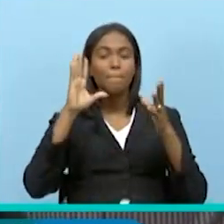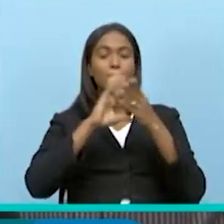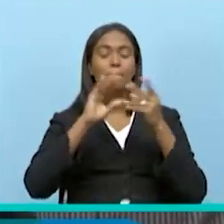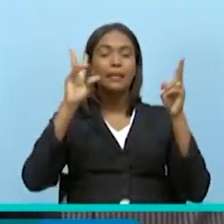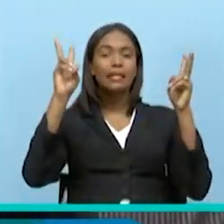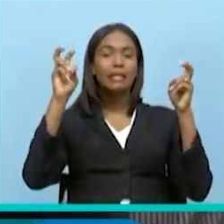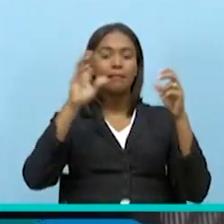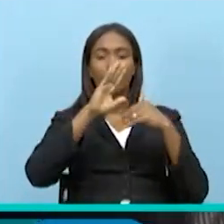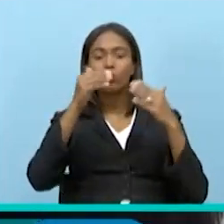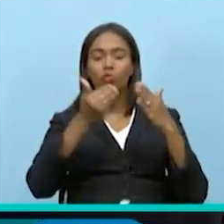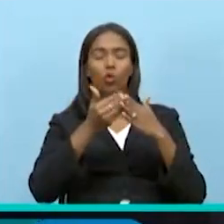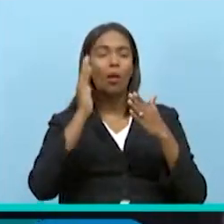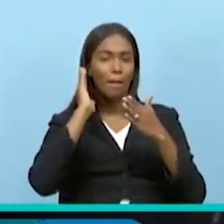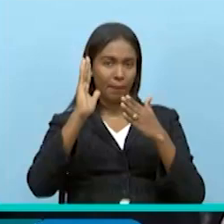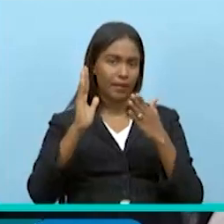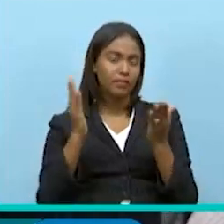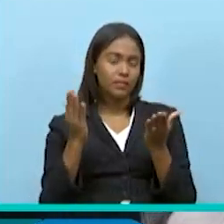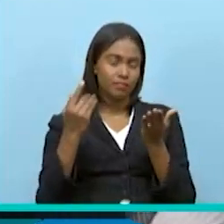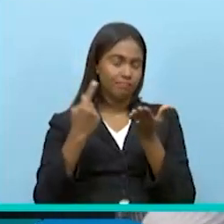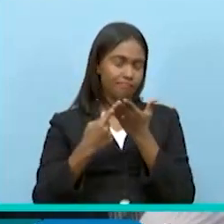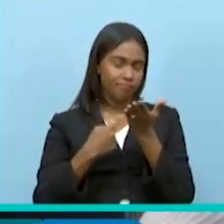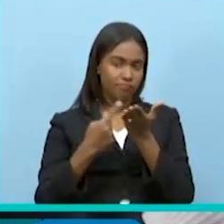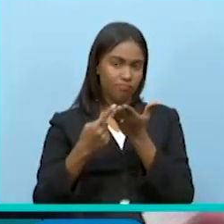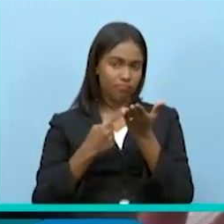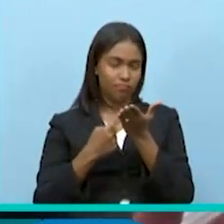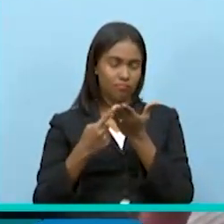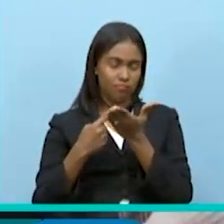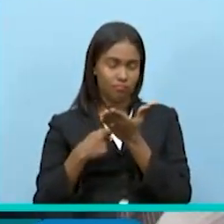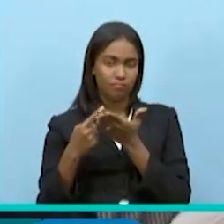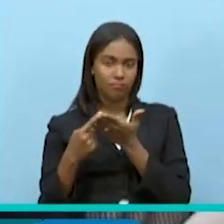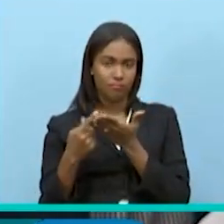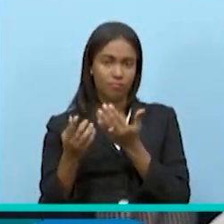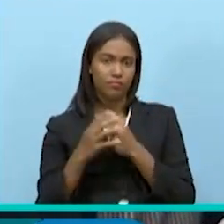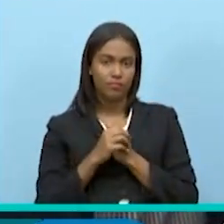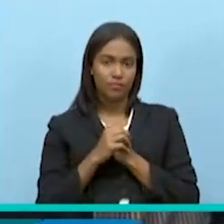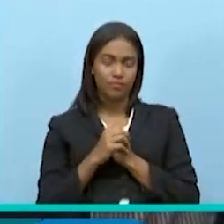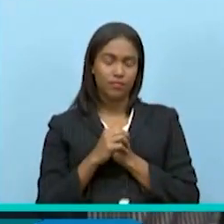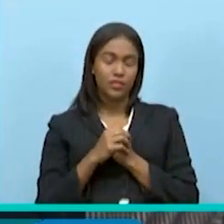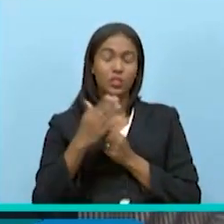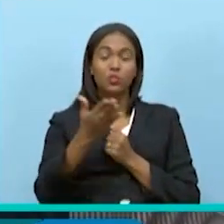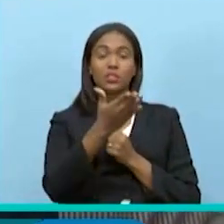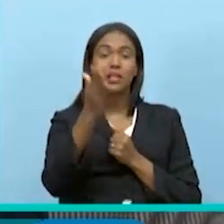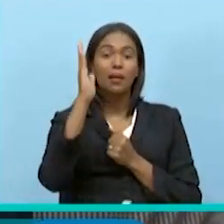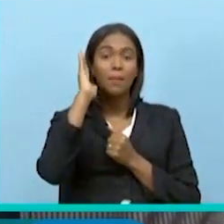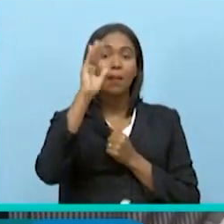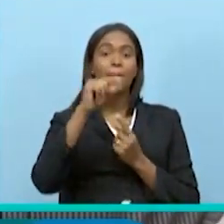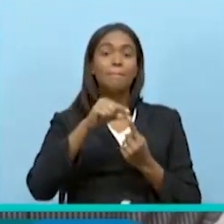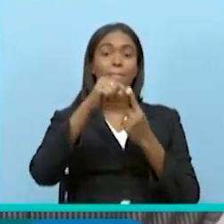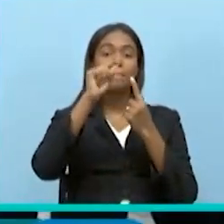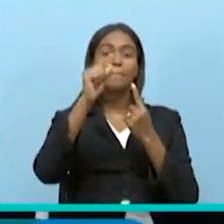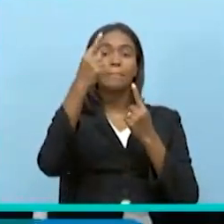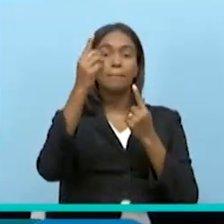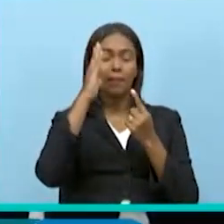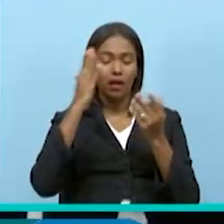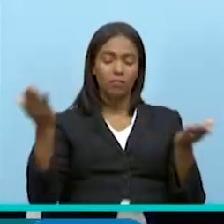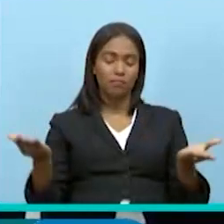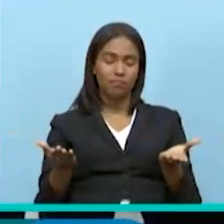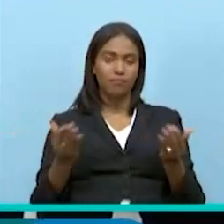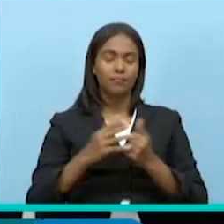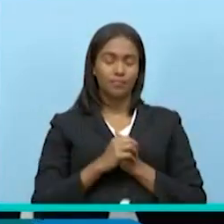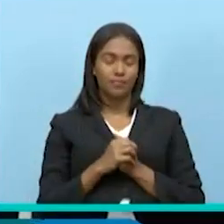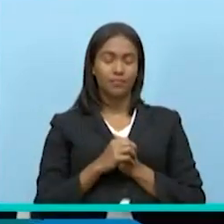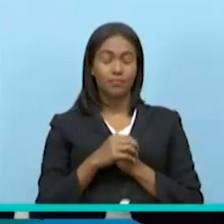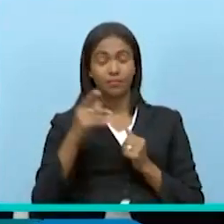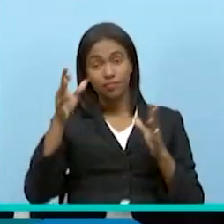Vamos a hablar de todos los temas. Vamos a hablar de todos los temas y ustedes van a ser las primeras que van a tomar la palabra. El